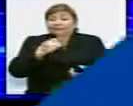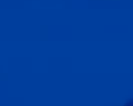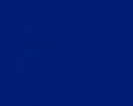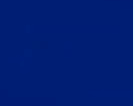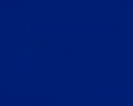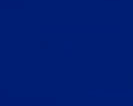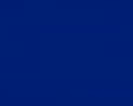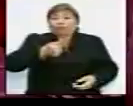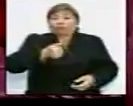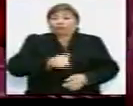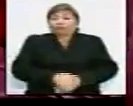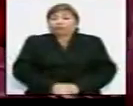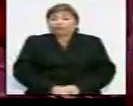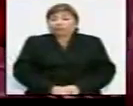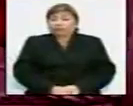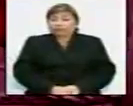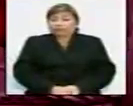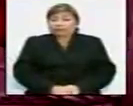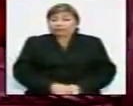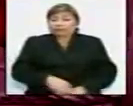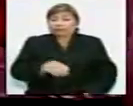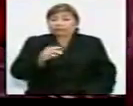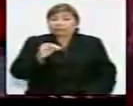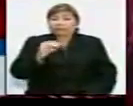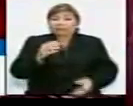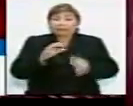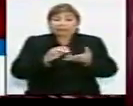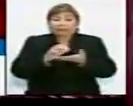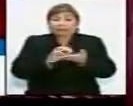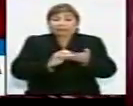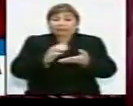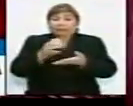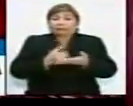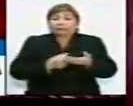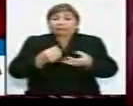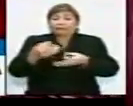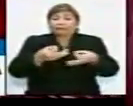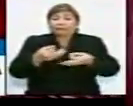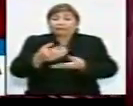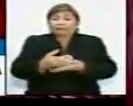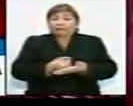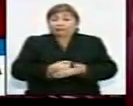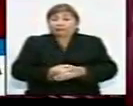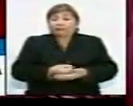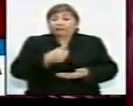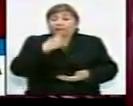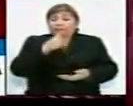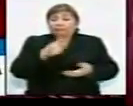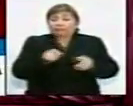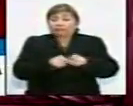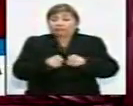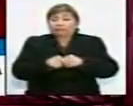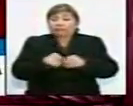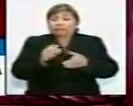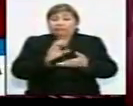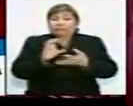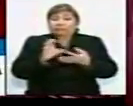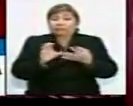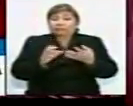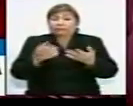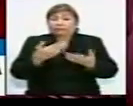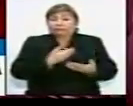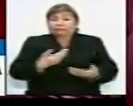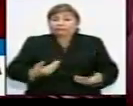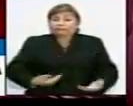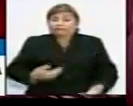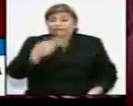el director de Finanzas, de Contabilidad del Ministerio de Economía y Finanzas, asimismo el Contralor General de la República.